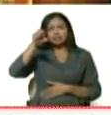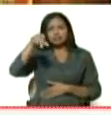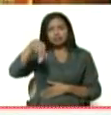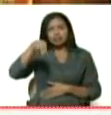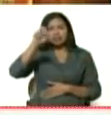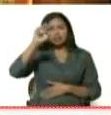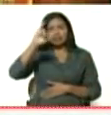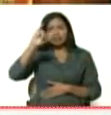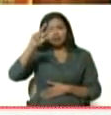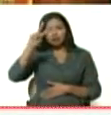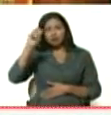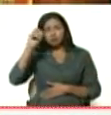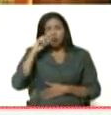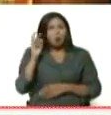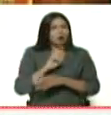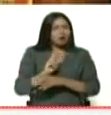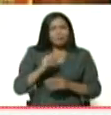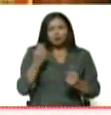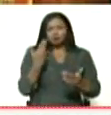con prontitud.